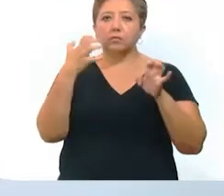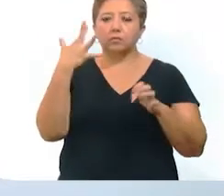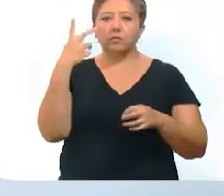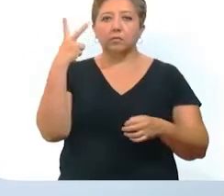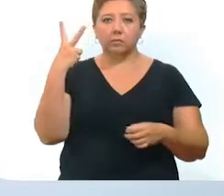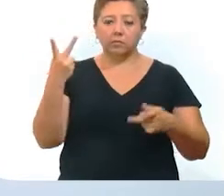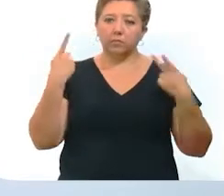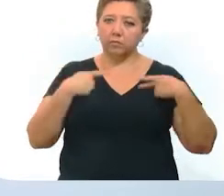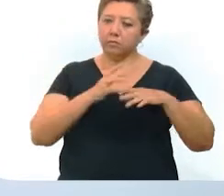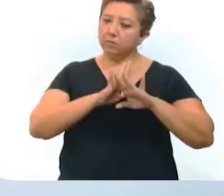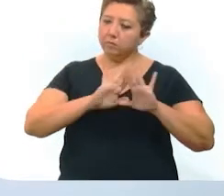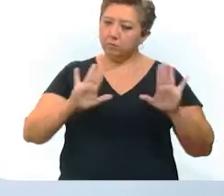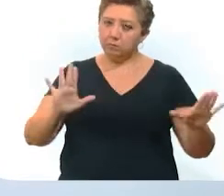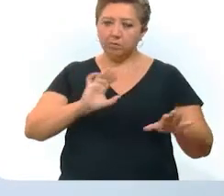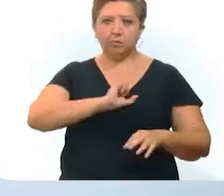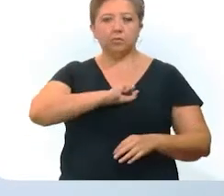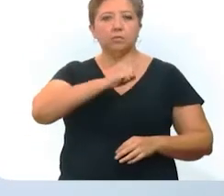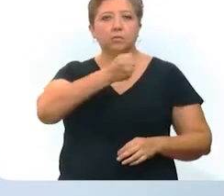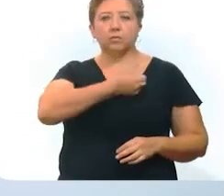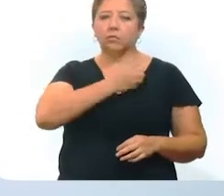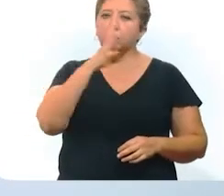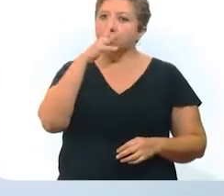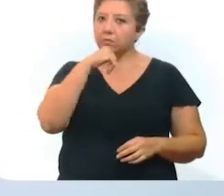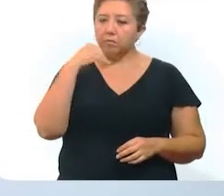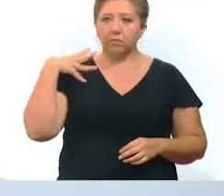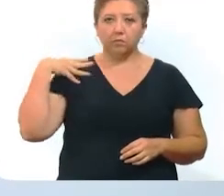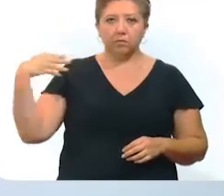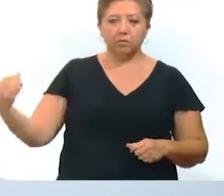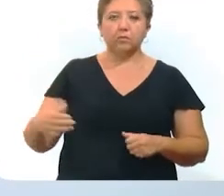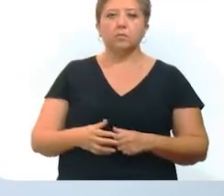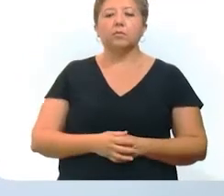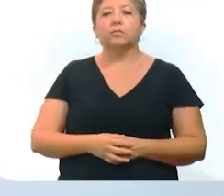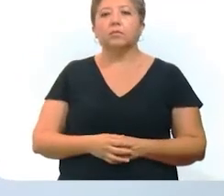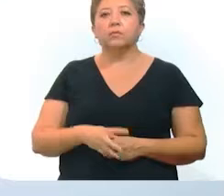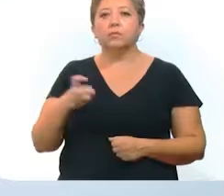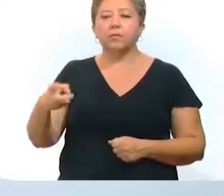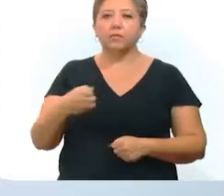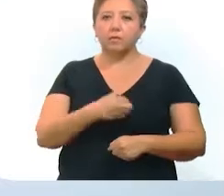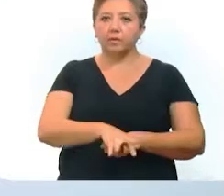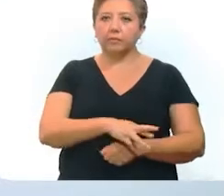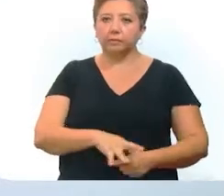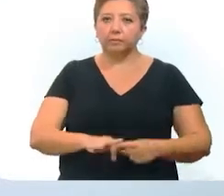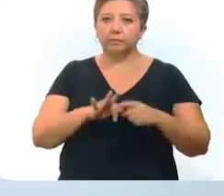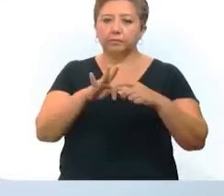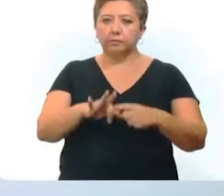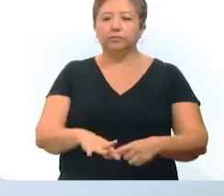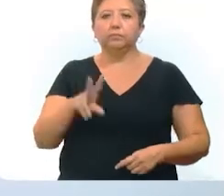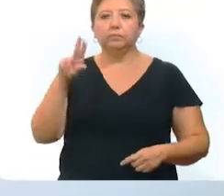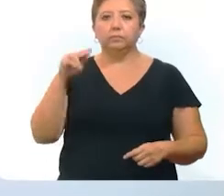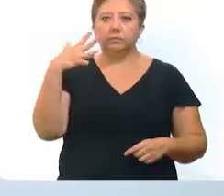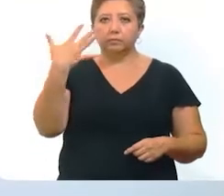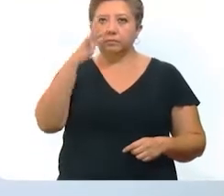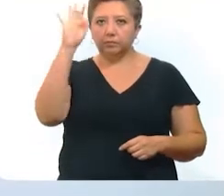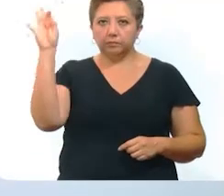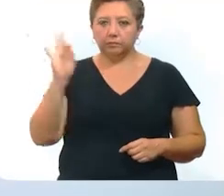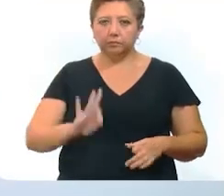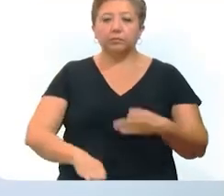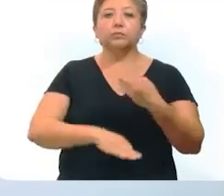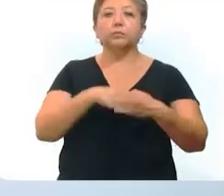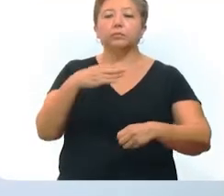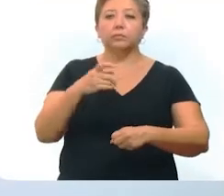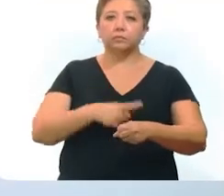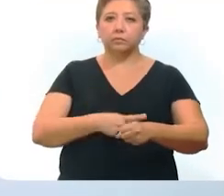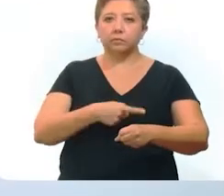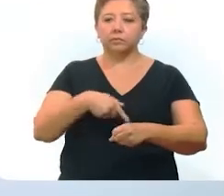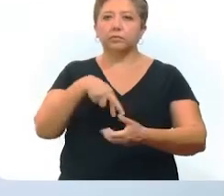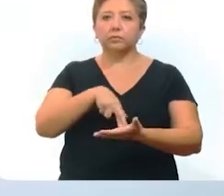25.752 pacientes ya se recuperaron, no presentan síntomas ni pueden contagiar. Esta cifra representa el 85% de total de